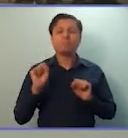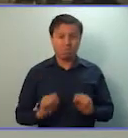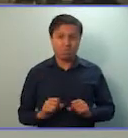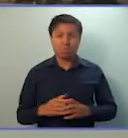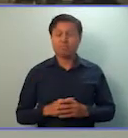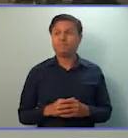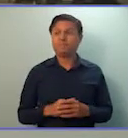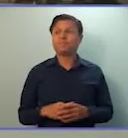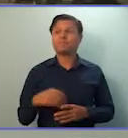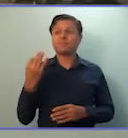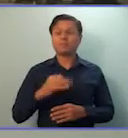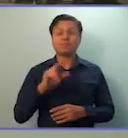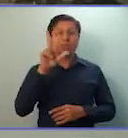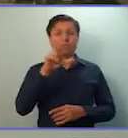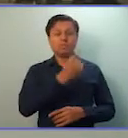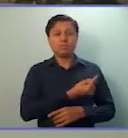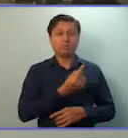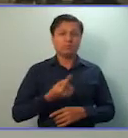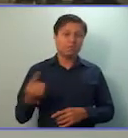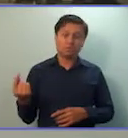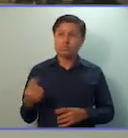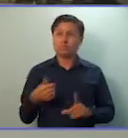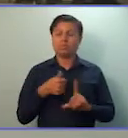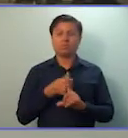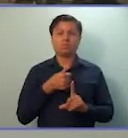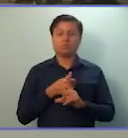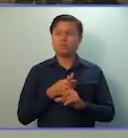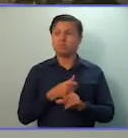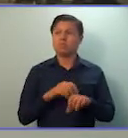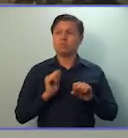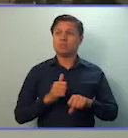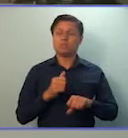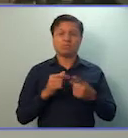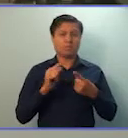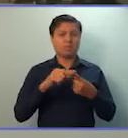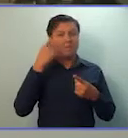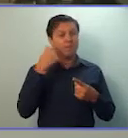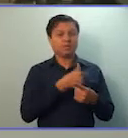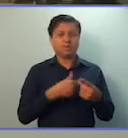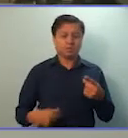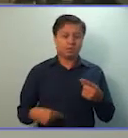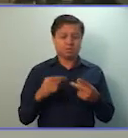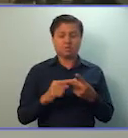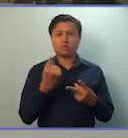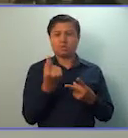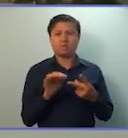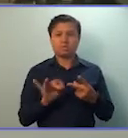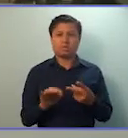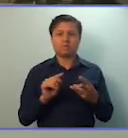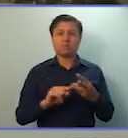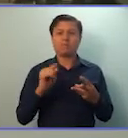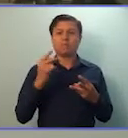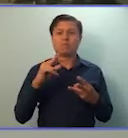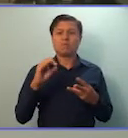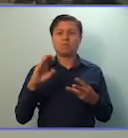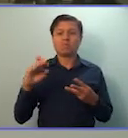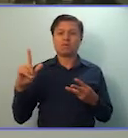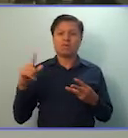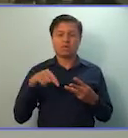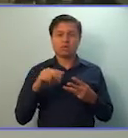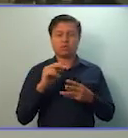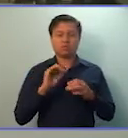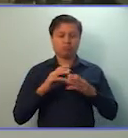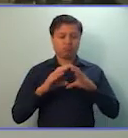con al menos tres personas ya propietarios es decir puede estar el presidente el secretario y el primer vocal y esa junta